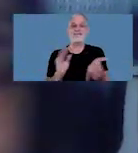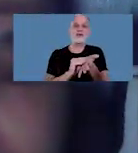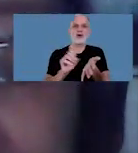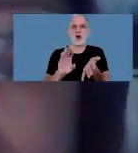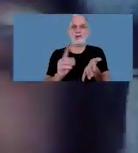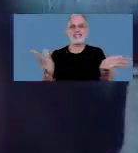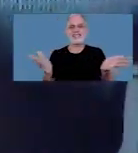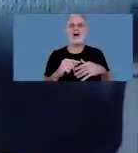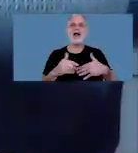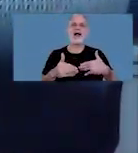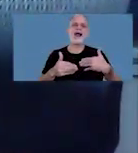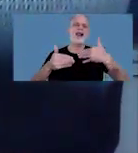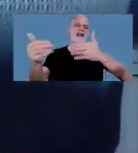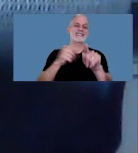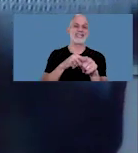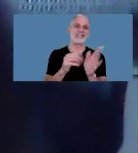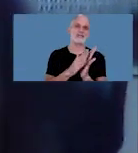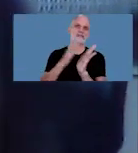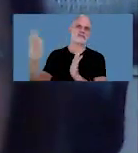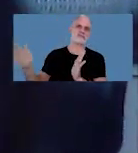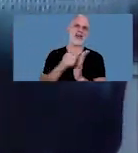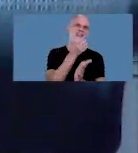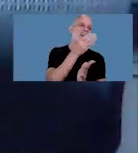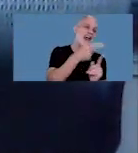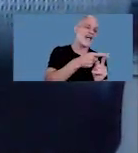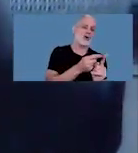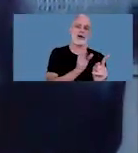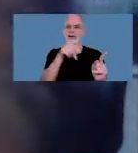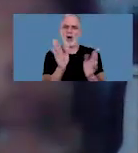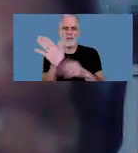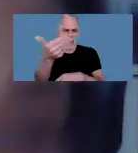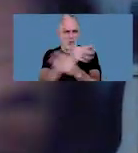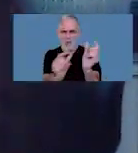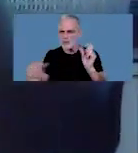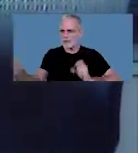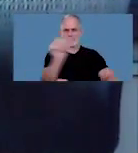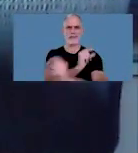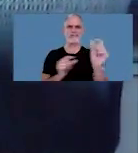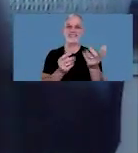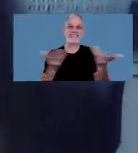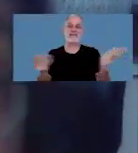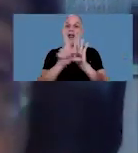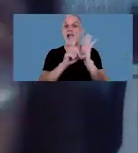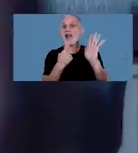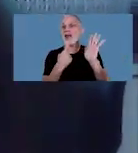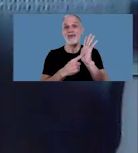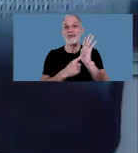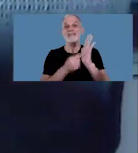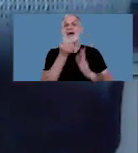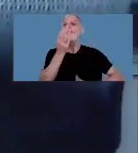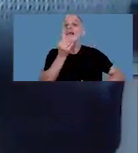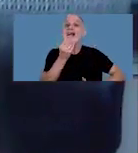una dilación entre la declaratoria de herederos y la partición, pero la ley me dice que es con la declaratoria.